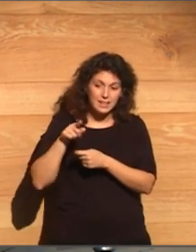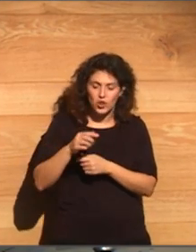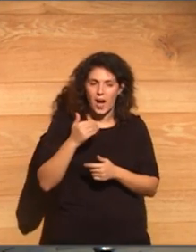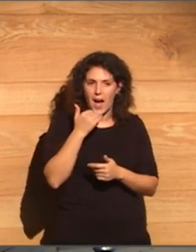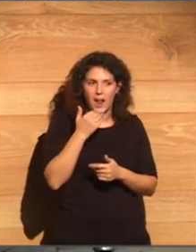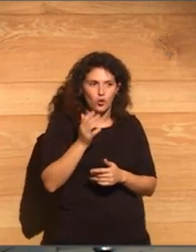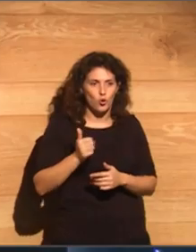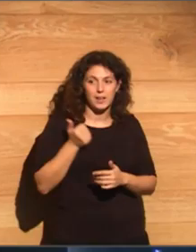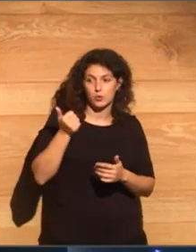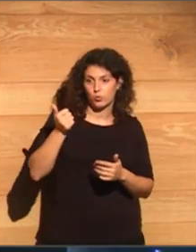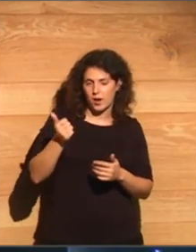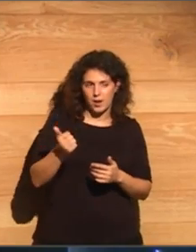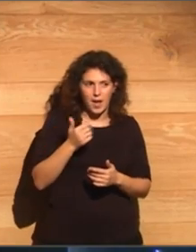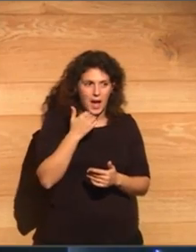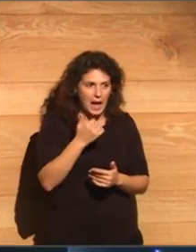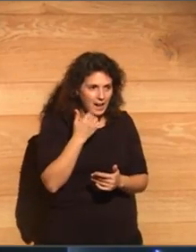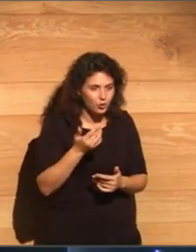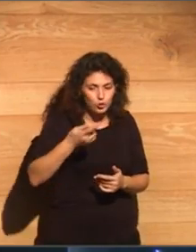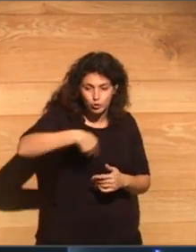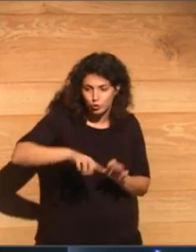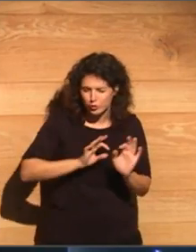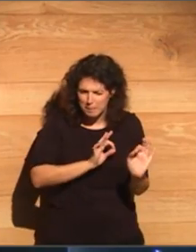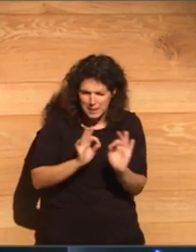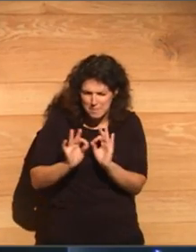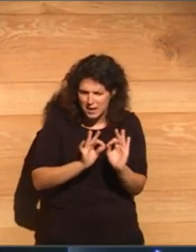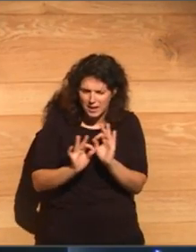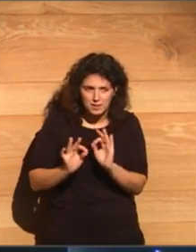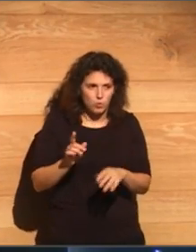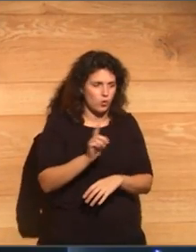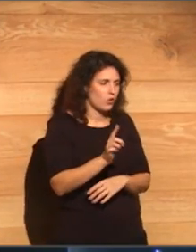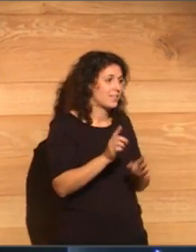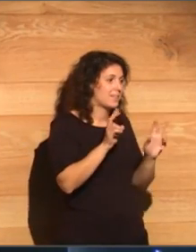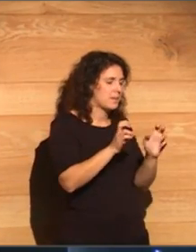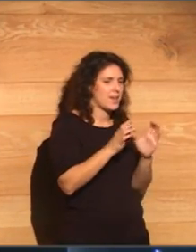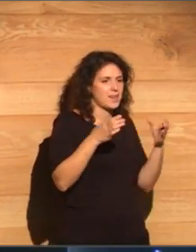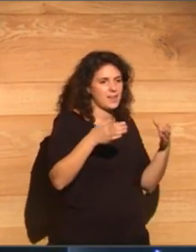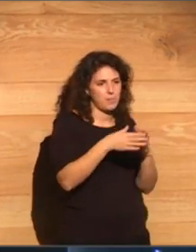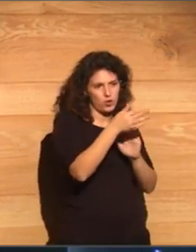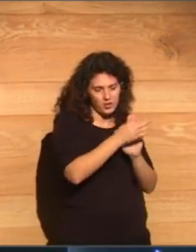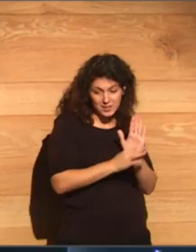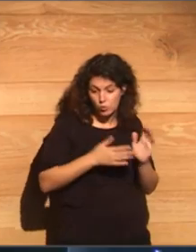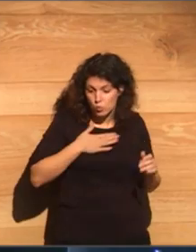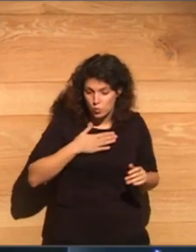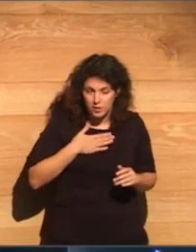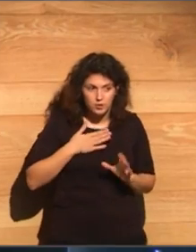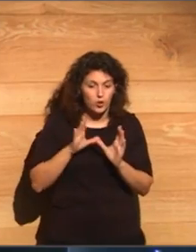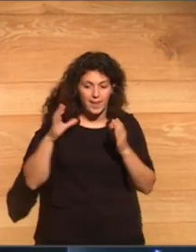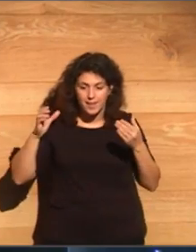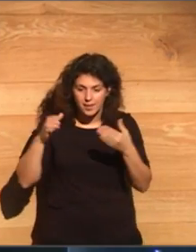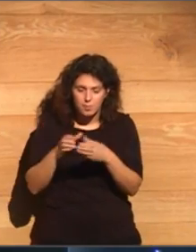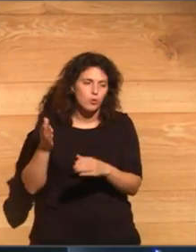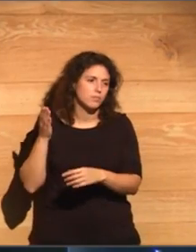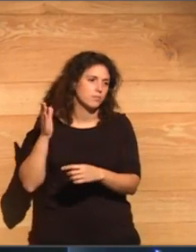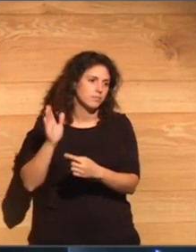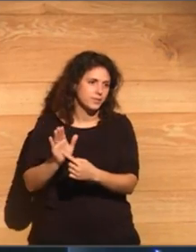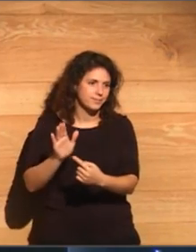casual, parece que es algo que no tenemos preparadísimo. Pero nuestro equipo de guionistas. Pero nuestra gente lo ha colocado ahí